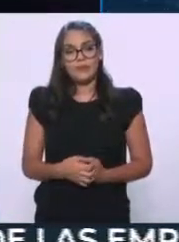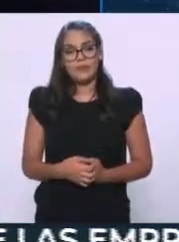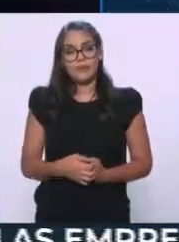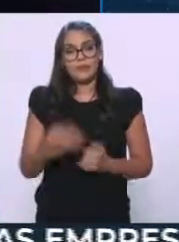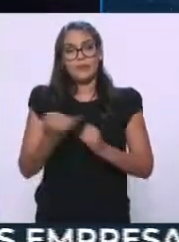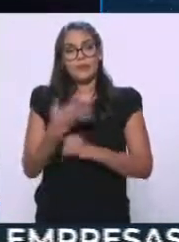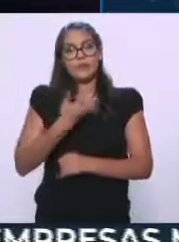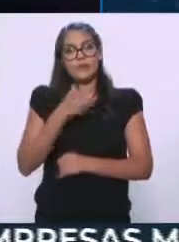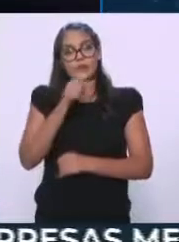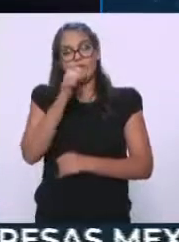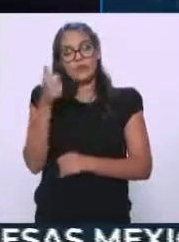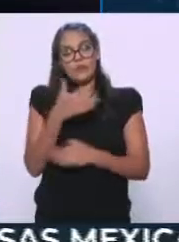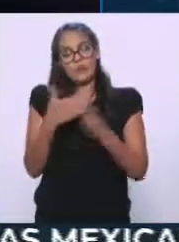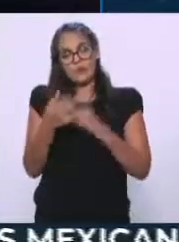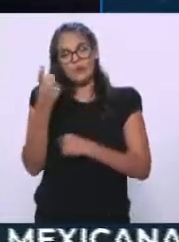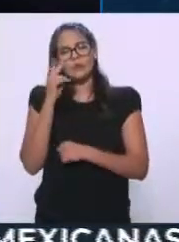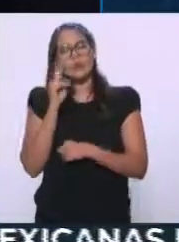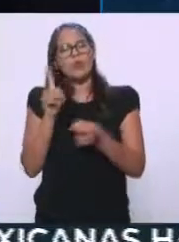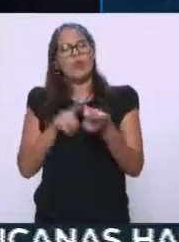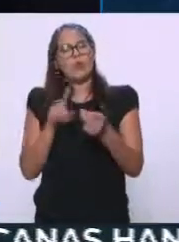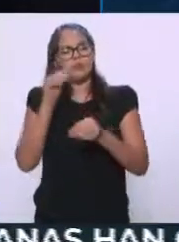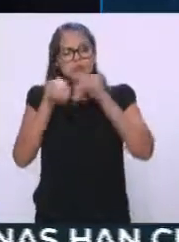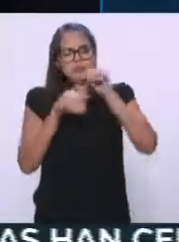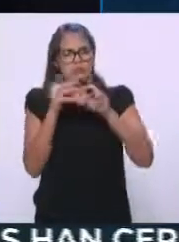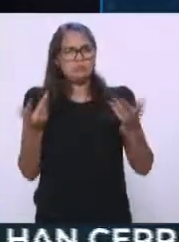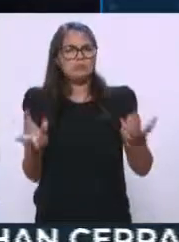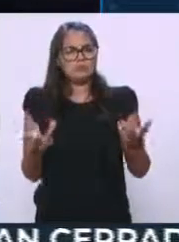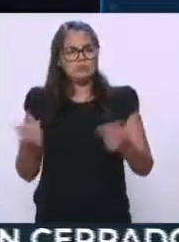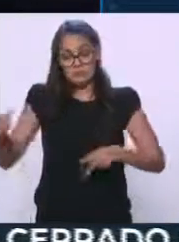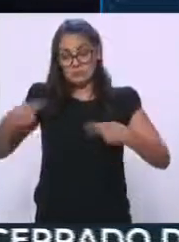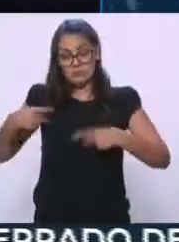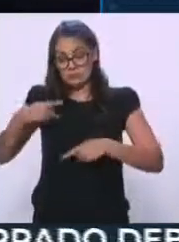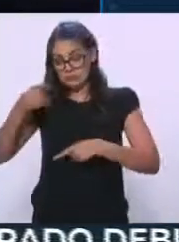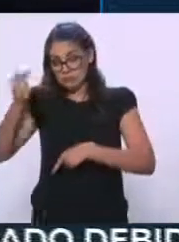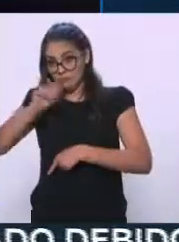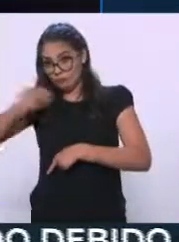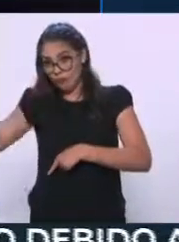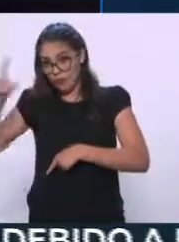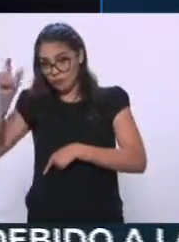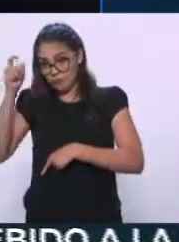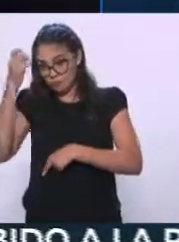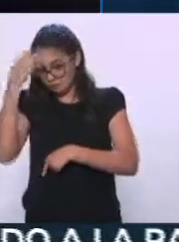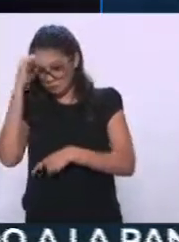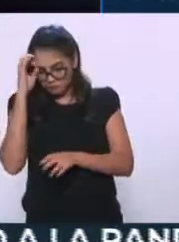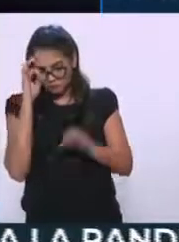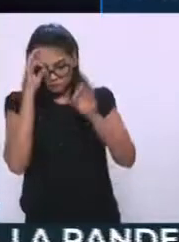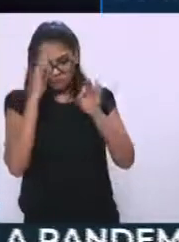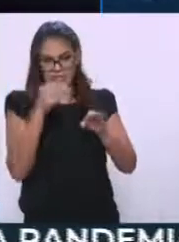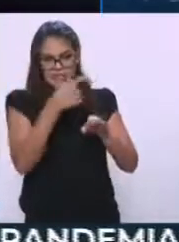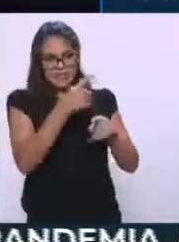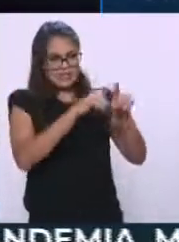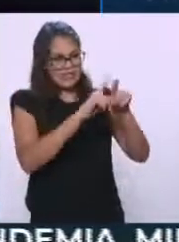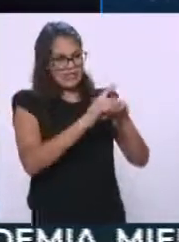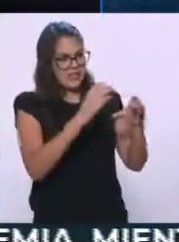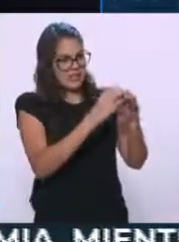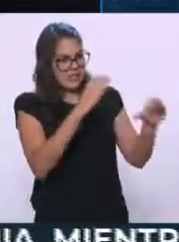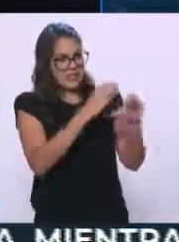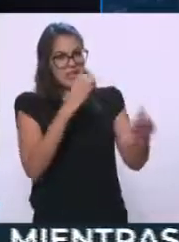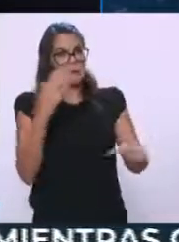montaje? Bueno, justamente esos expertos encontraron que presuntamente la mayoría de estos vehículos fueron